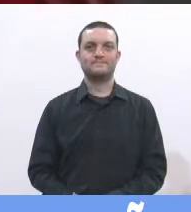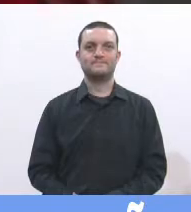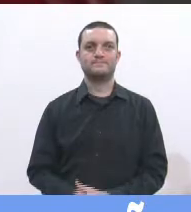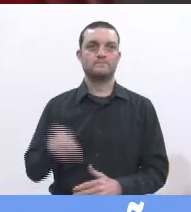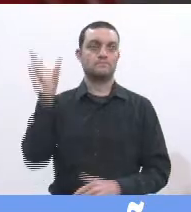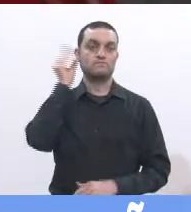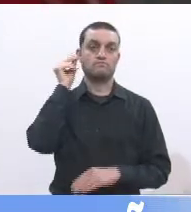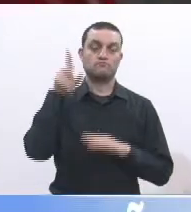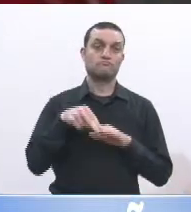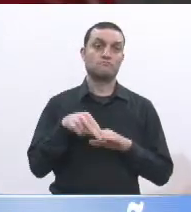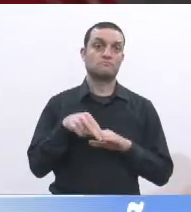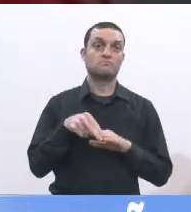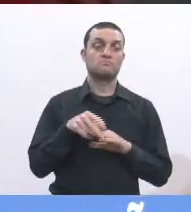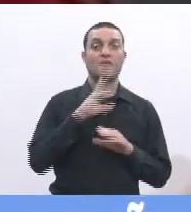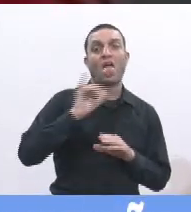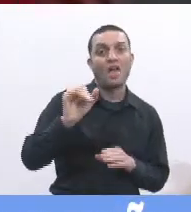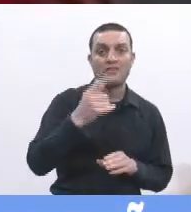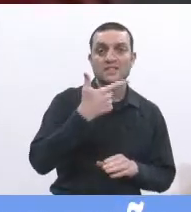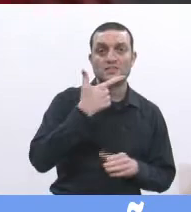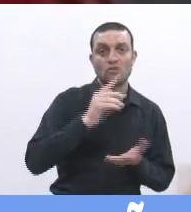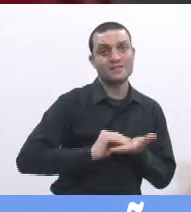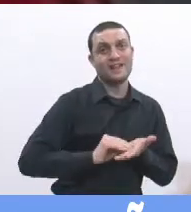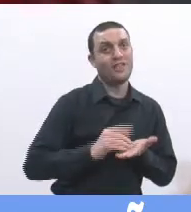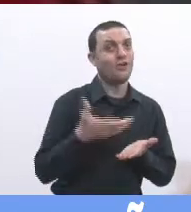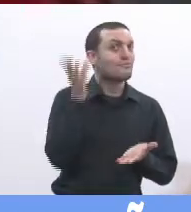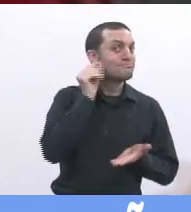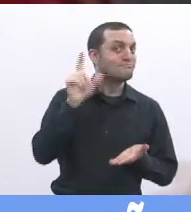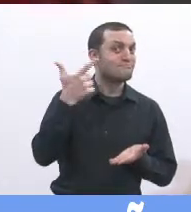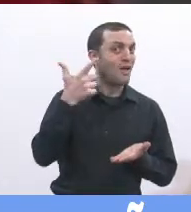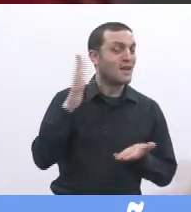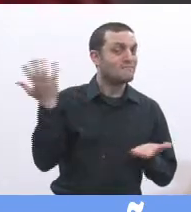No le estamos escuchando, senador, nada, nada.